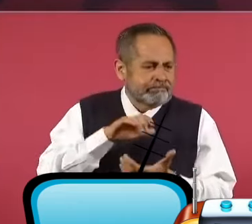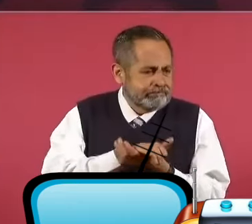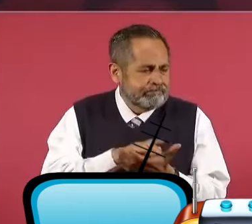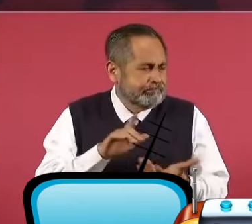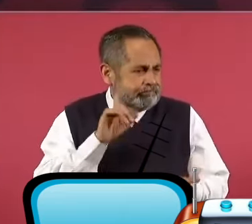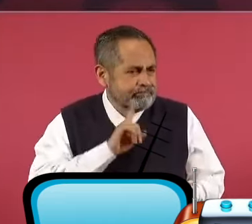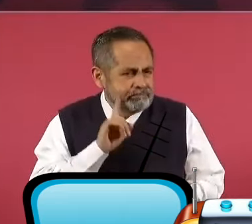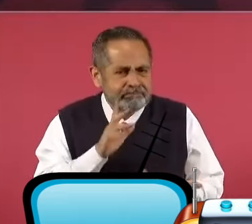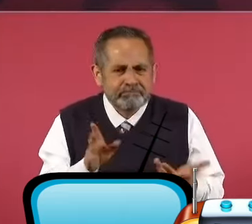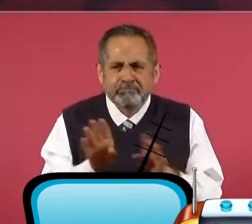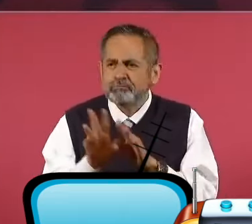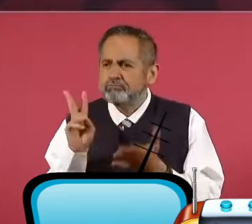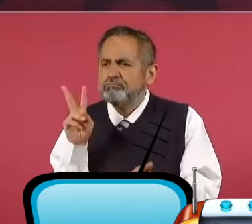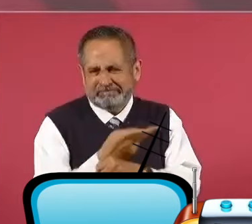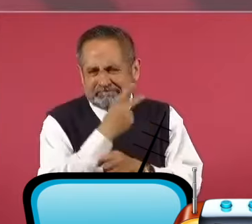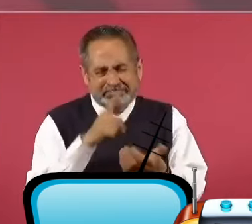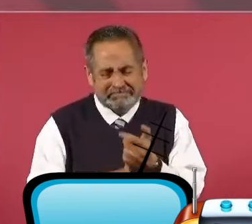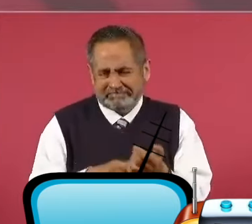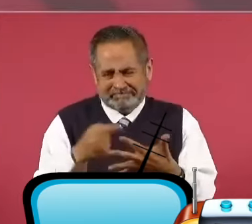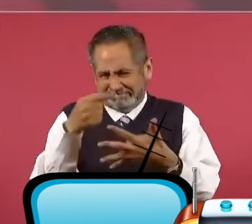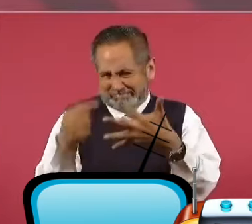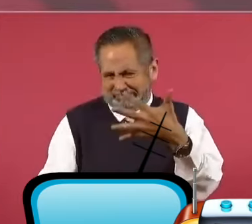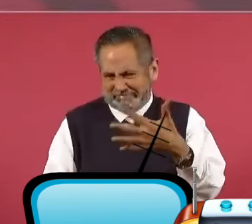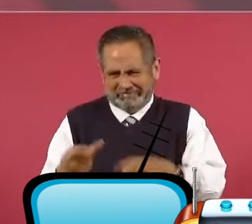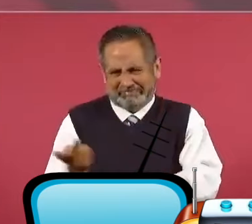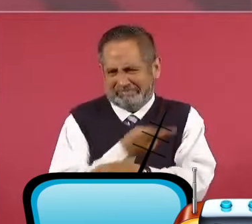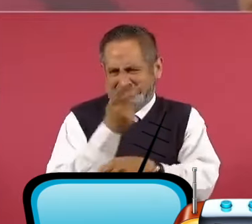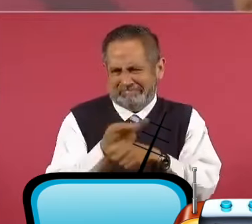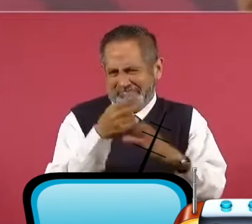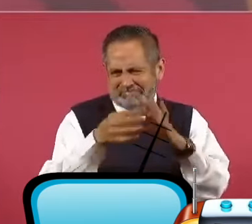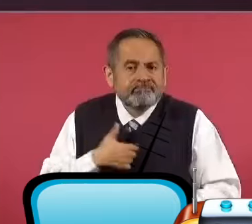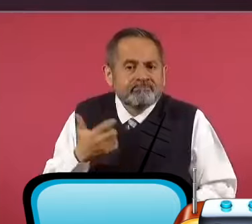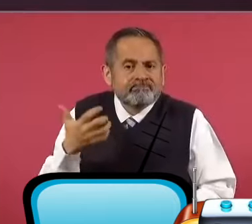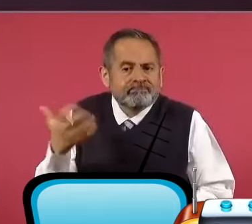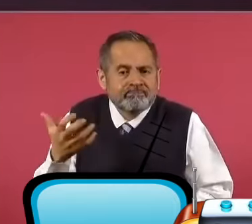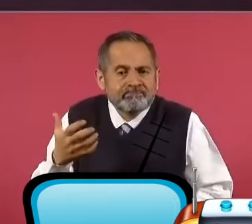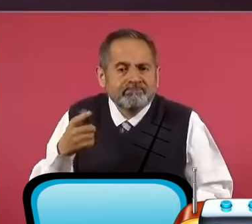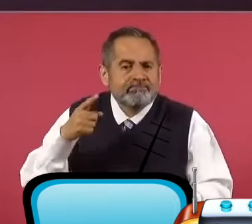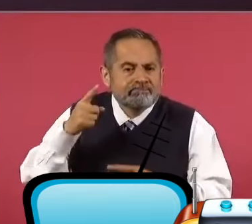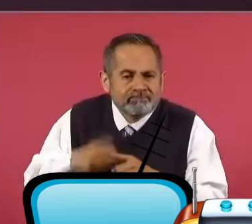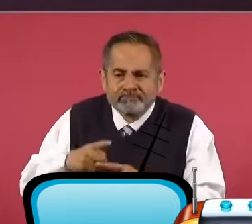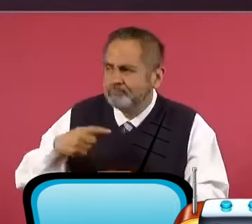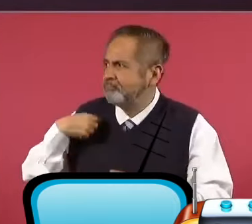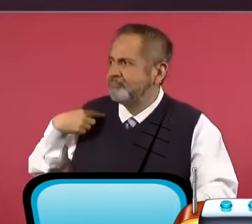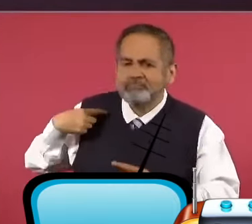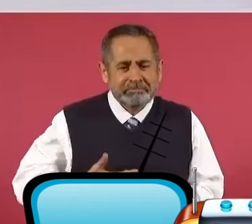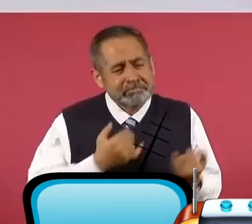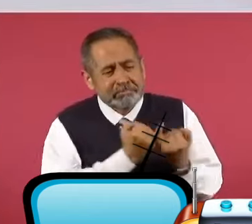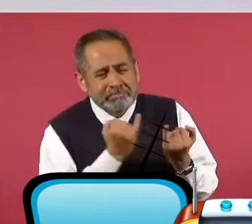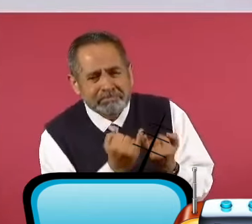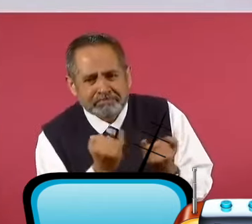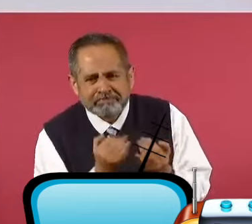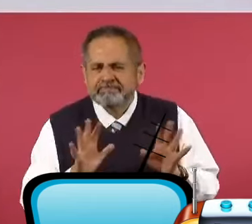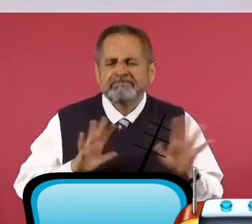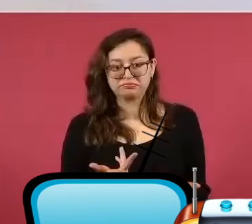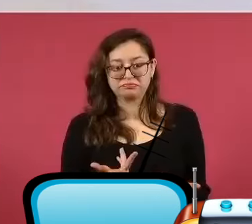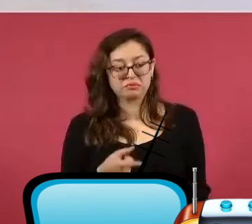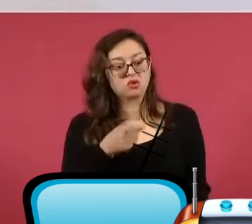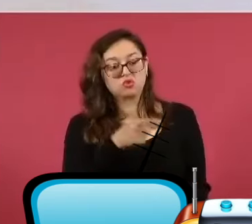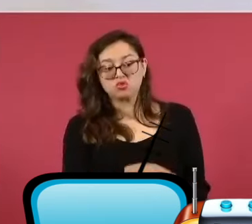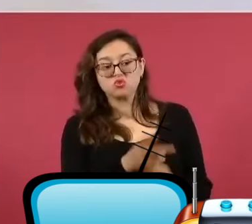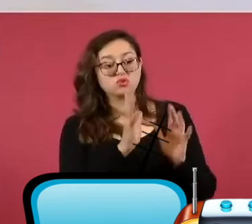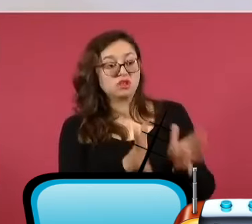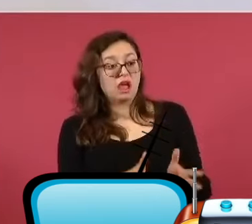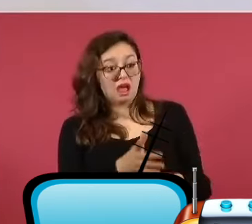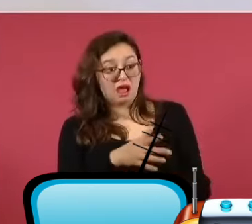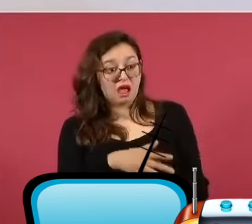se despidiera en la mañanera. Pero así son las cosas y la supuesta democracia que vivimos